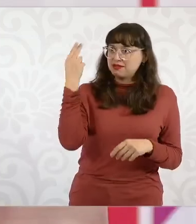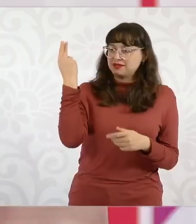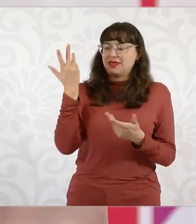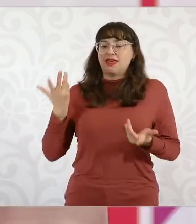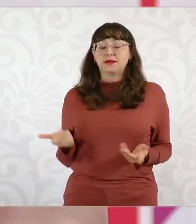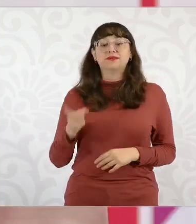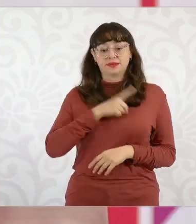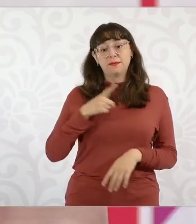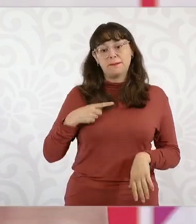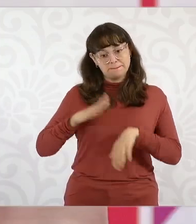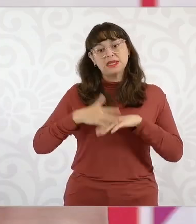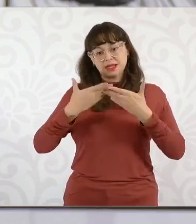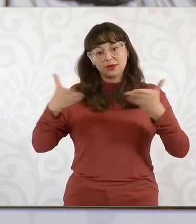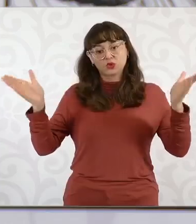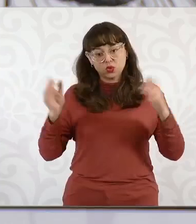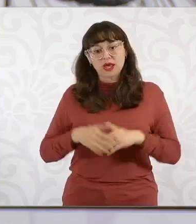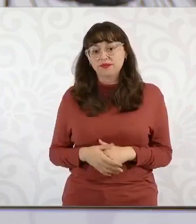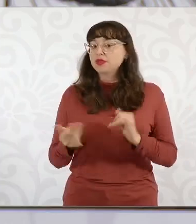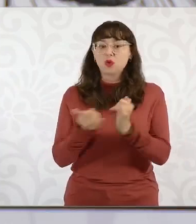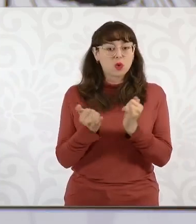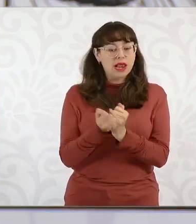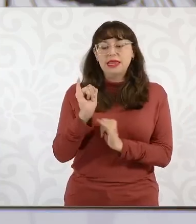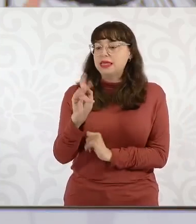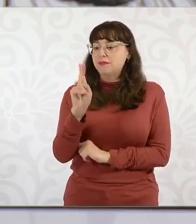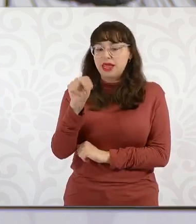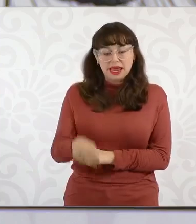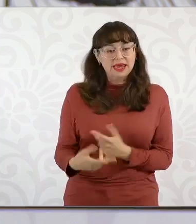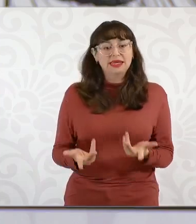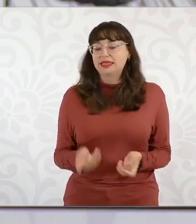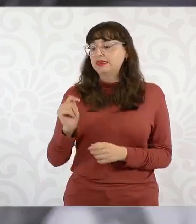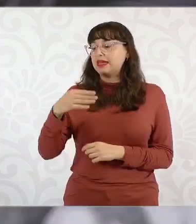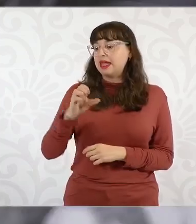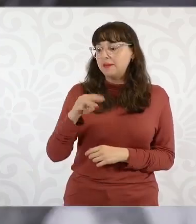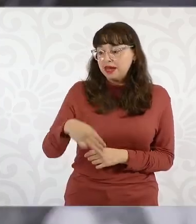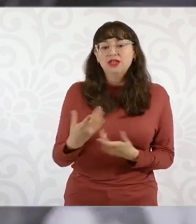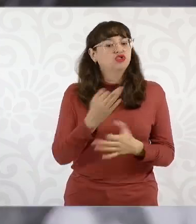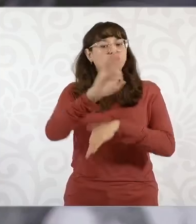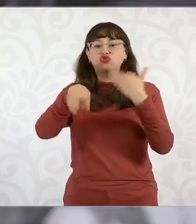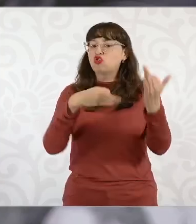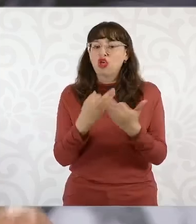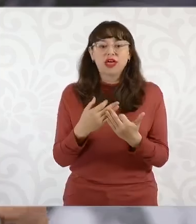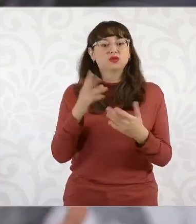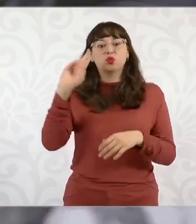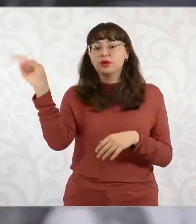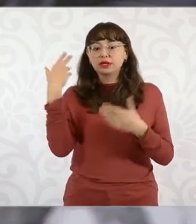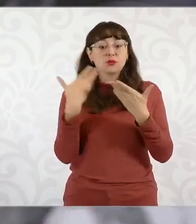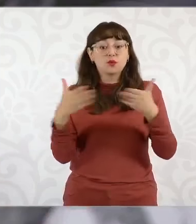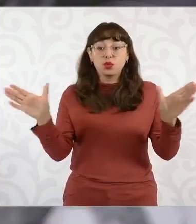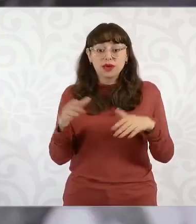pues tenga más espacios para los jóvenes, igual que el Poli, igual que el TECNM, igual que todas las universidades públicas y